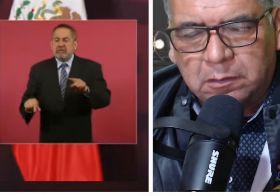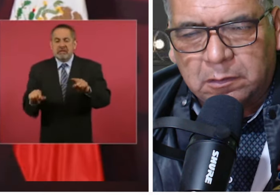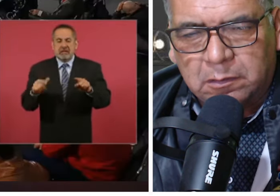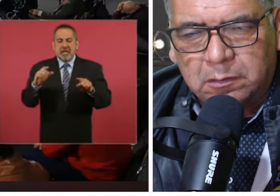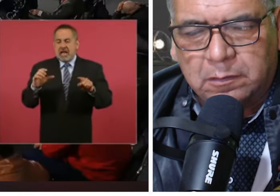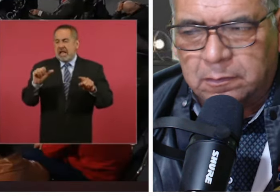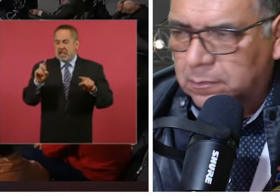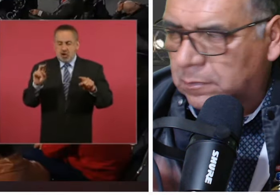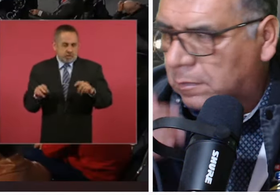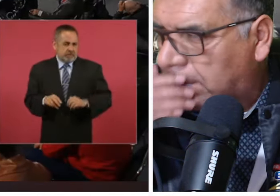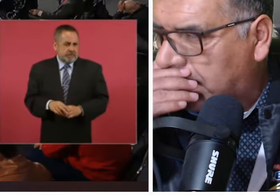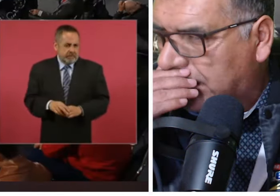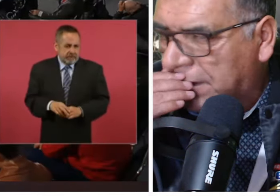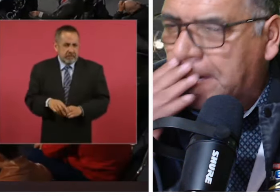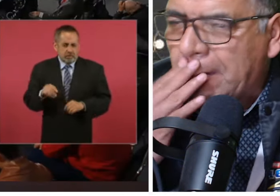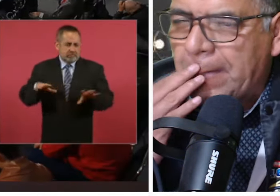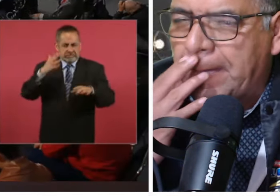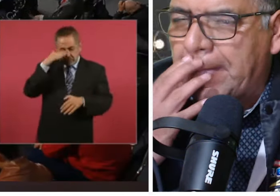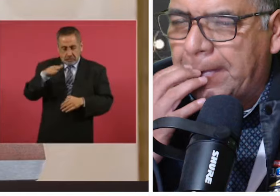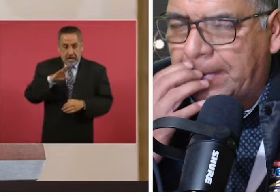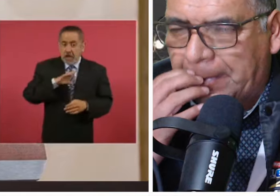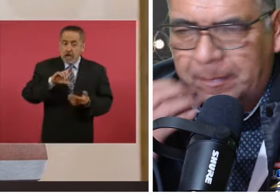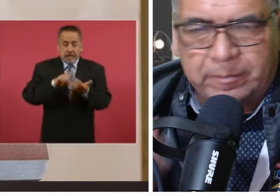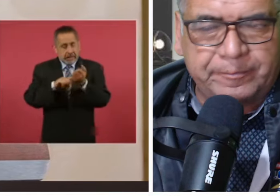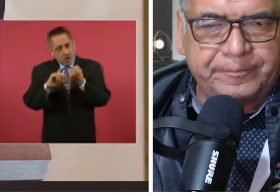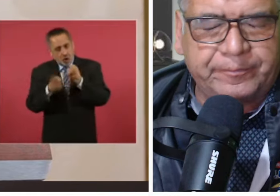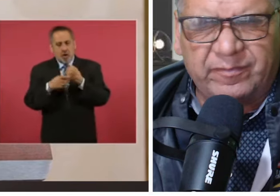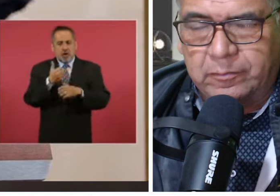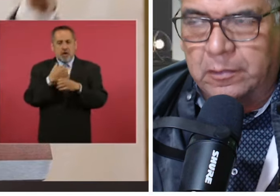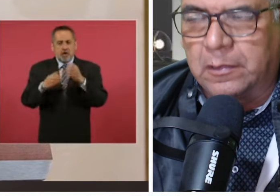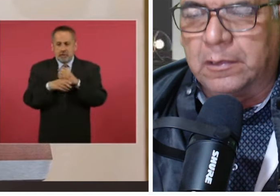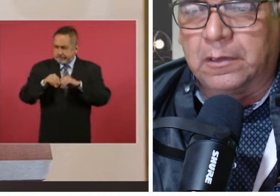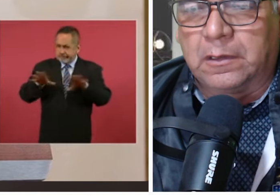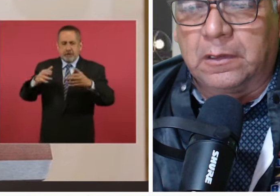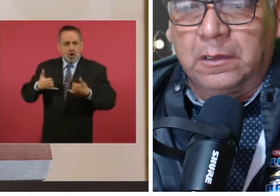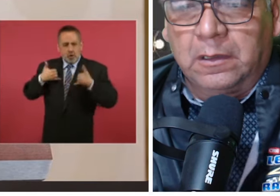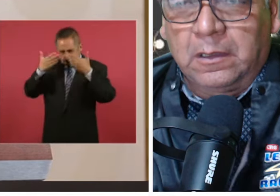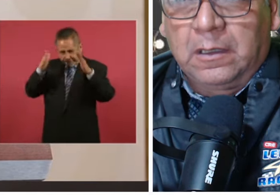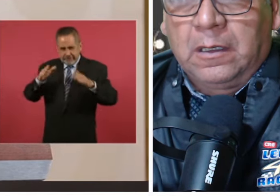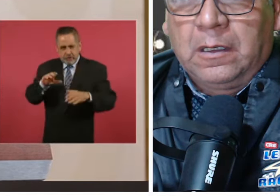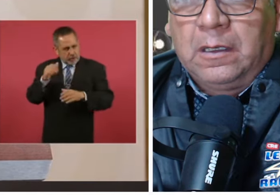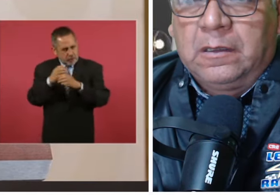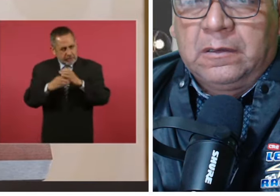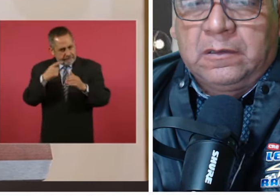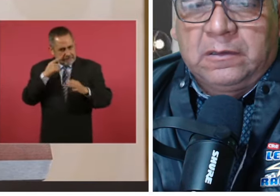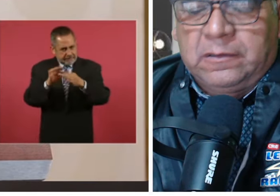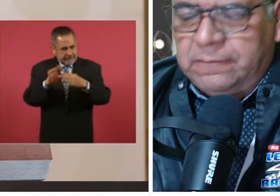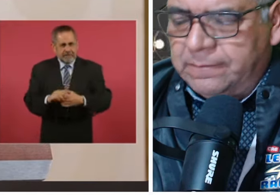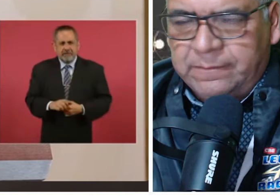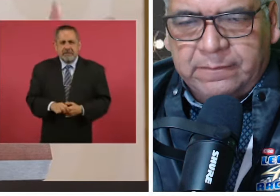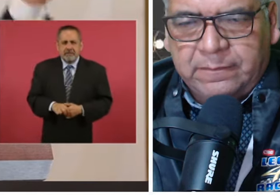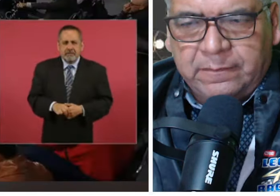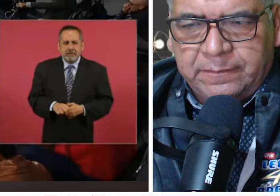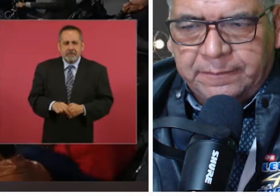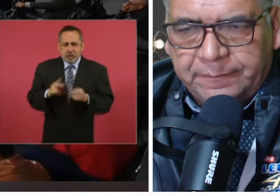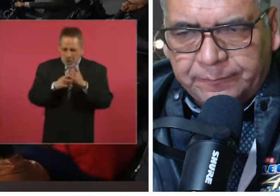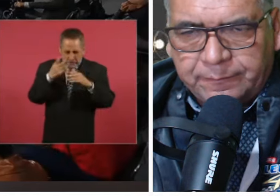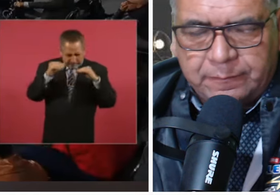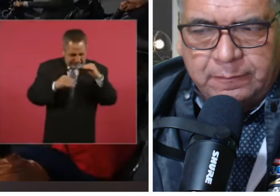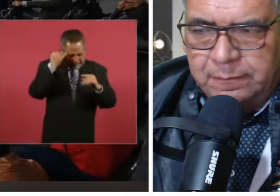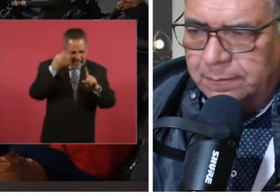imagen, bueno, pero es lo que más se conoce, pero hay otro episodio, también para los jóvenes, sería muy bueno